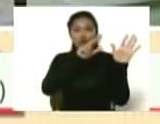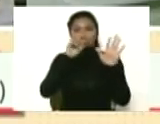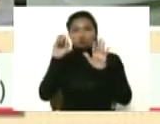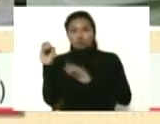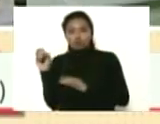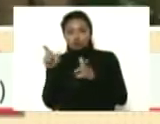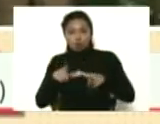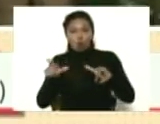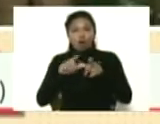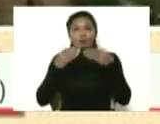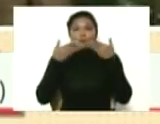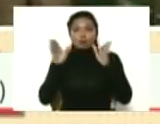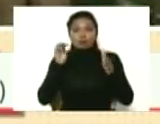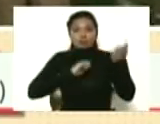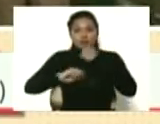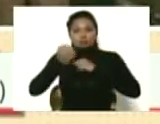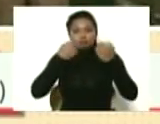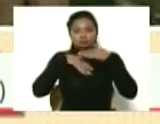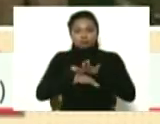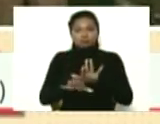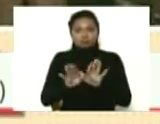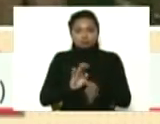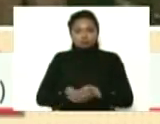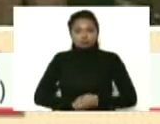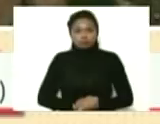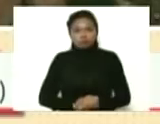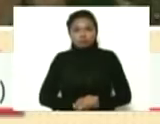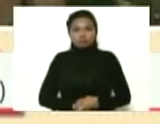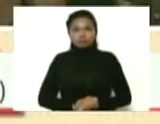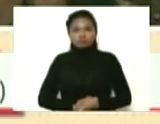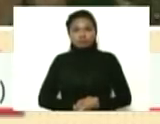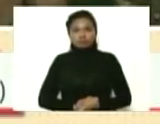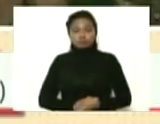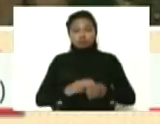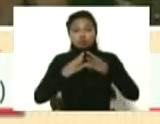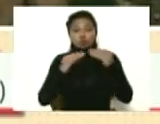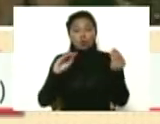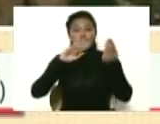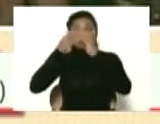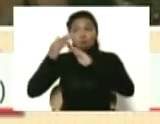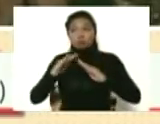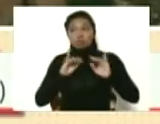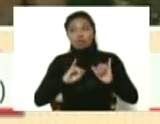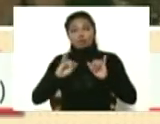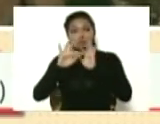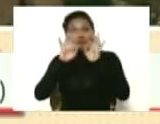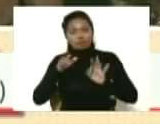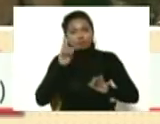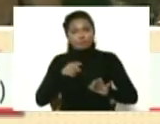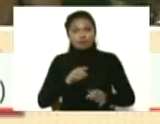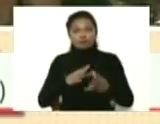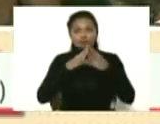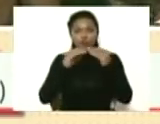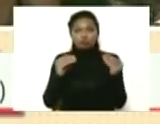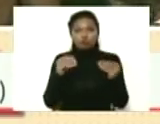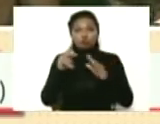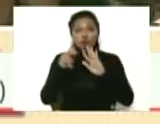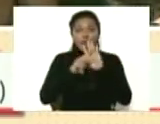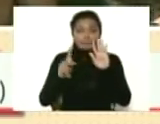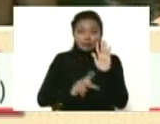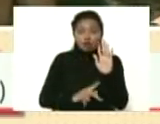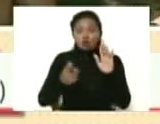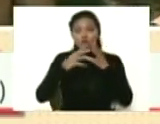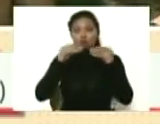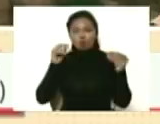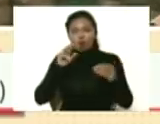63.890 unidades populares de defensa integral en todas las comunidades, en todas las parroquias, en